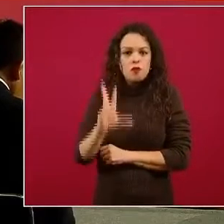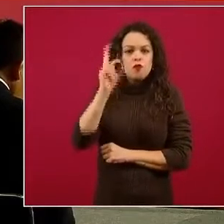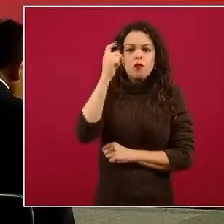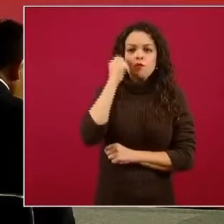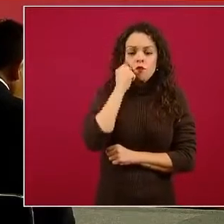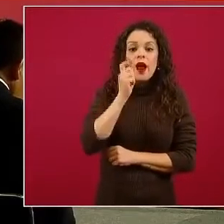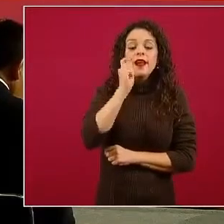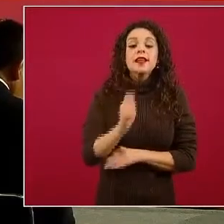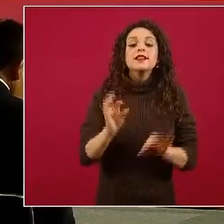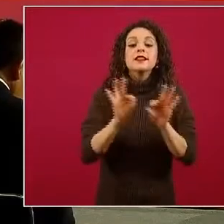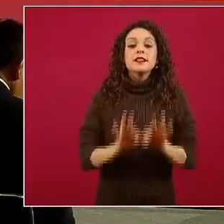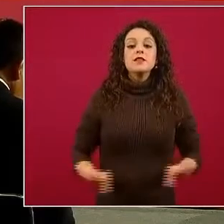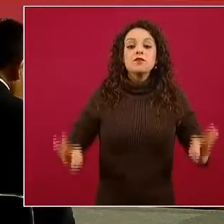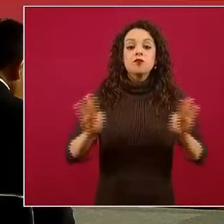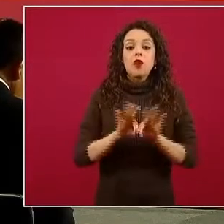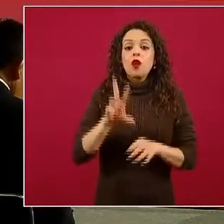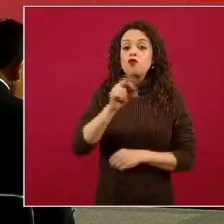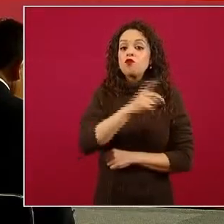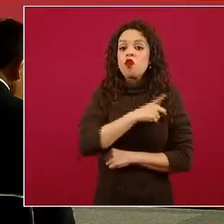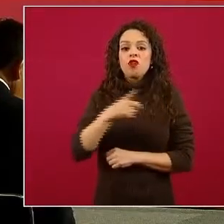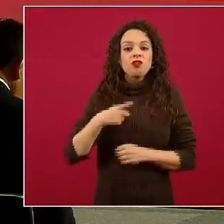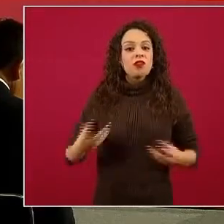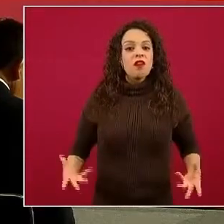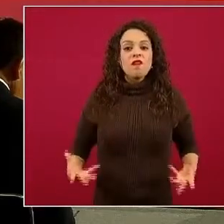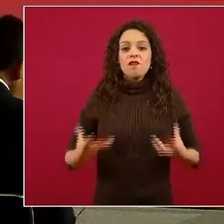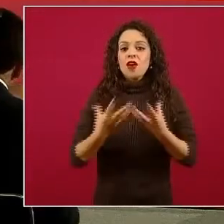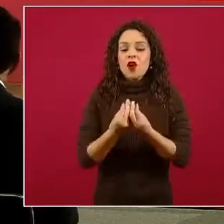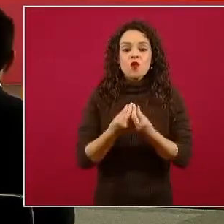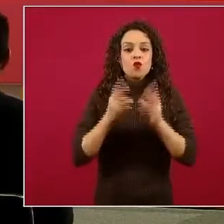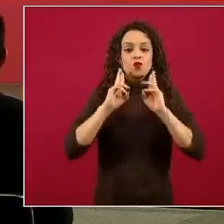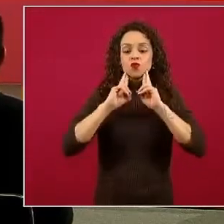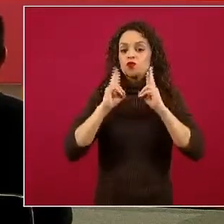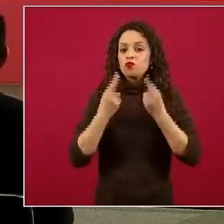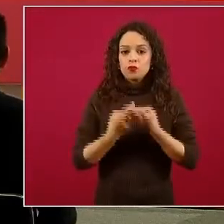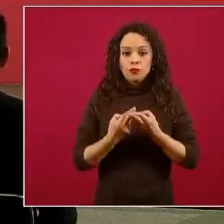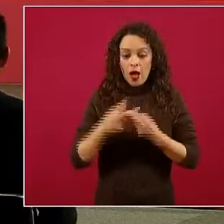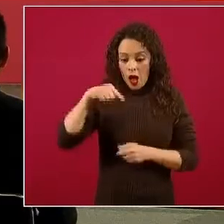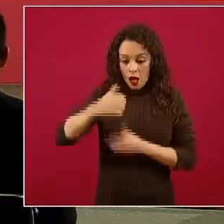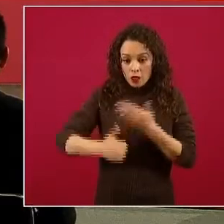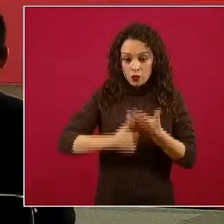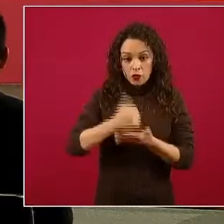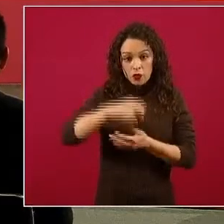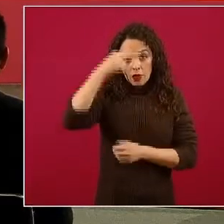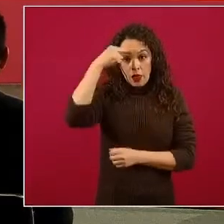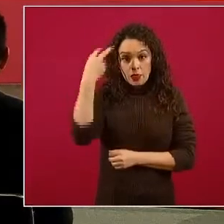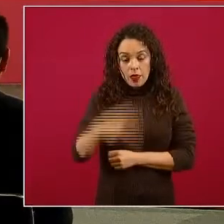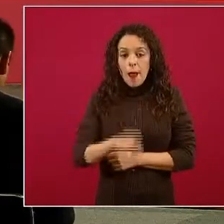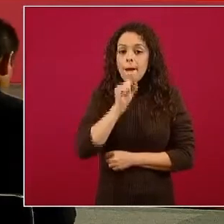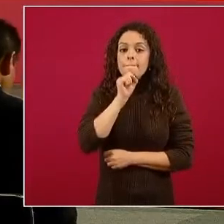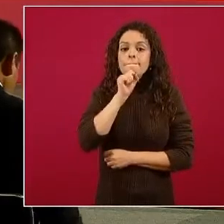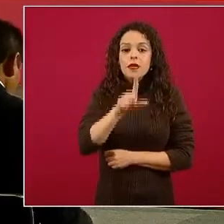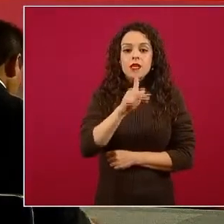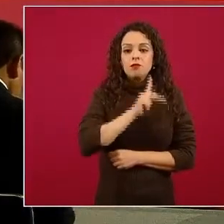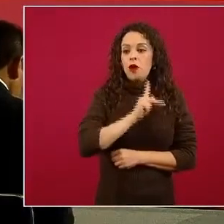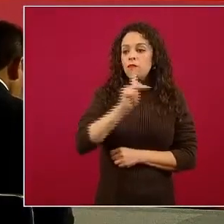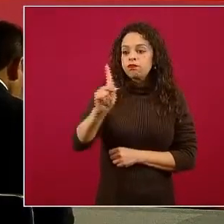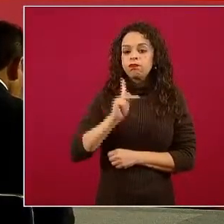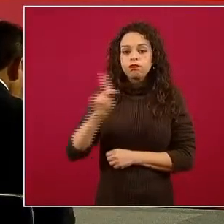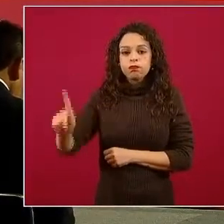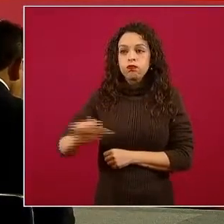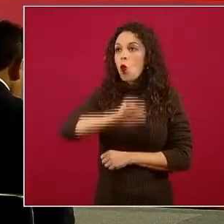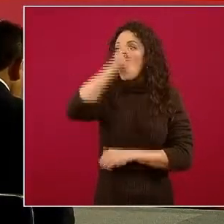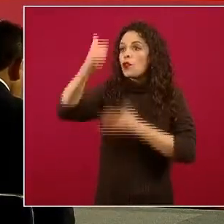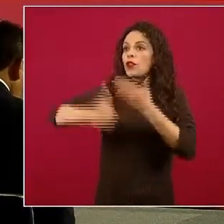lo importante es no reunirnos, no congregarnos. Y lo que está ocurriendo en la Ciudad de México es lo mismo que ocurre en otras grandes metrópolis